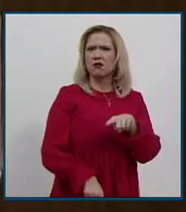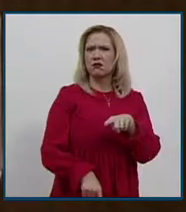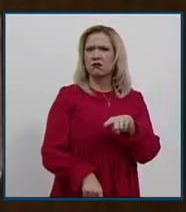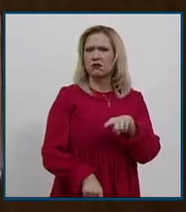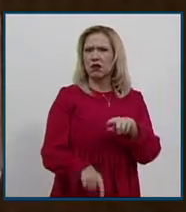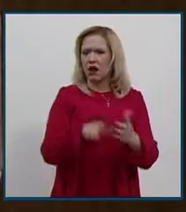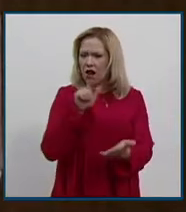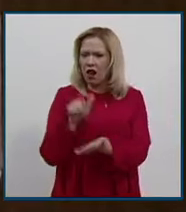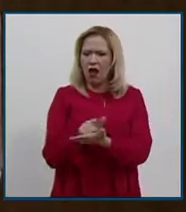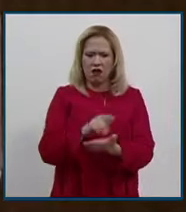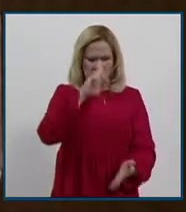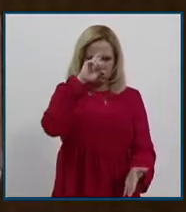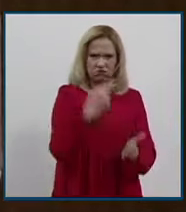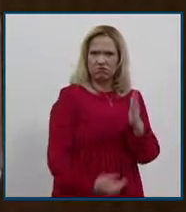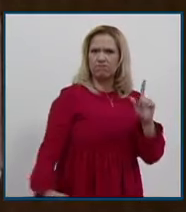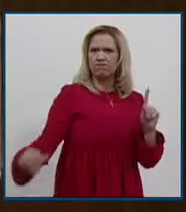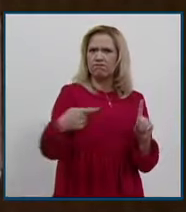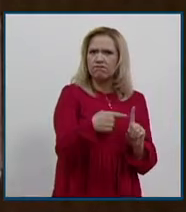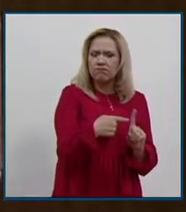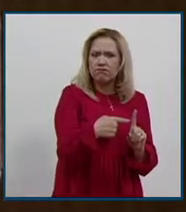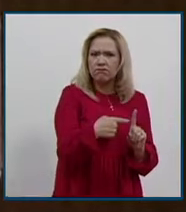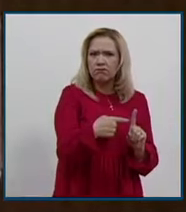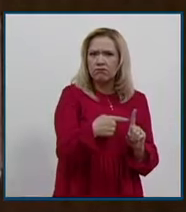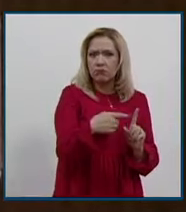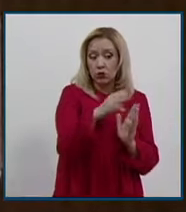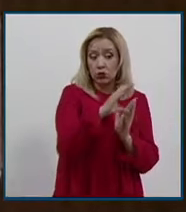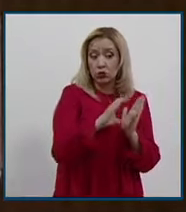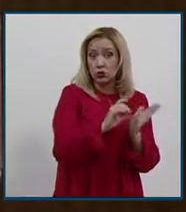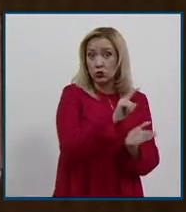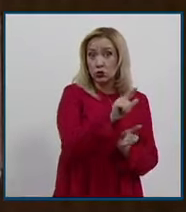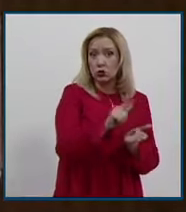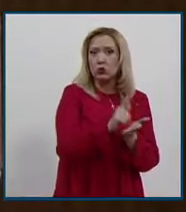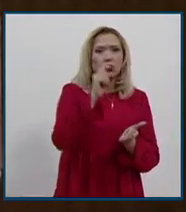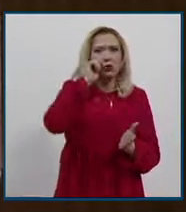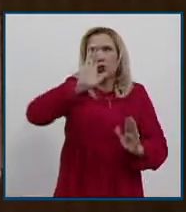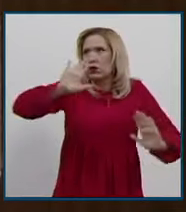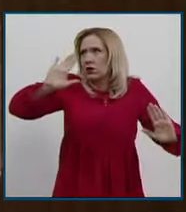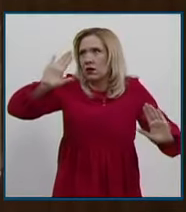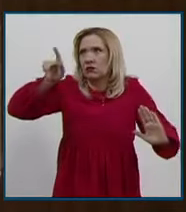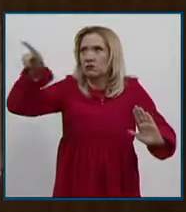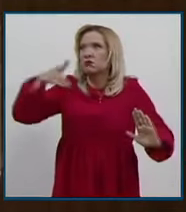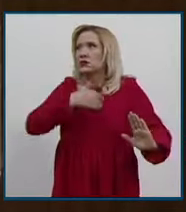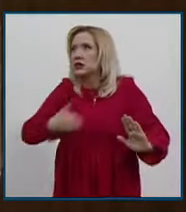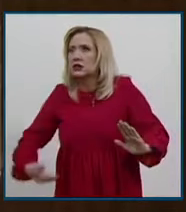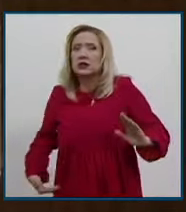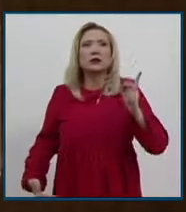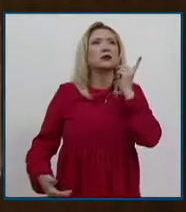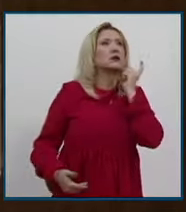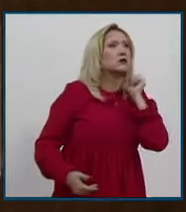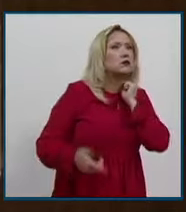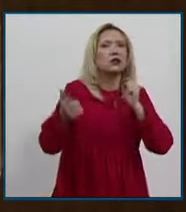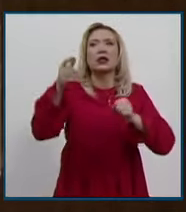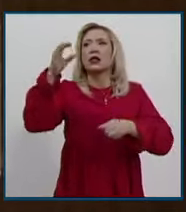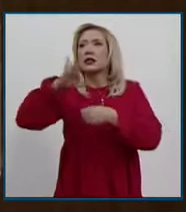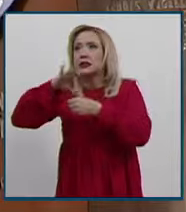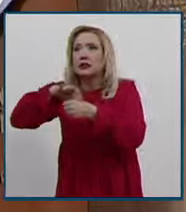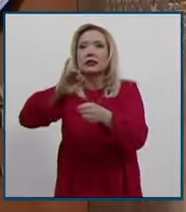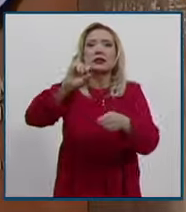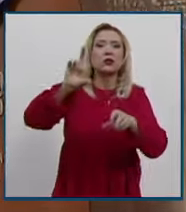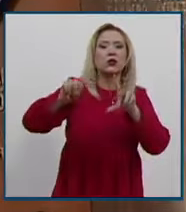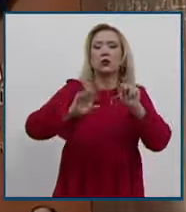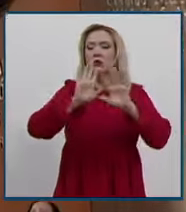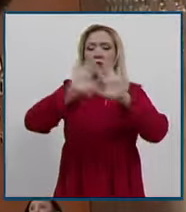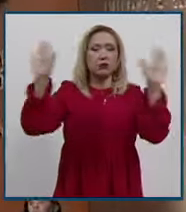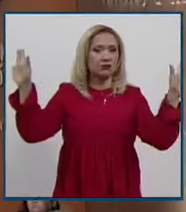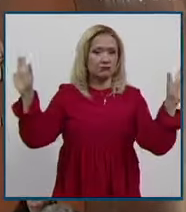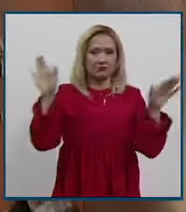respete independientemente de la Fuente de la que provenga electa o no electa sin distinción alguna